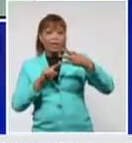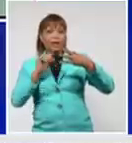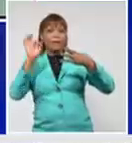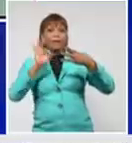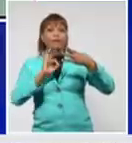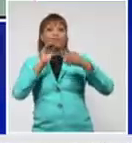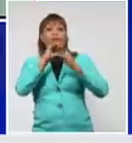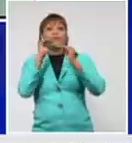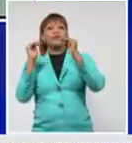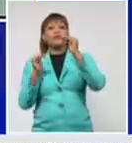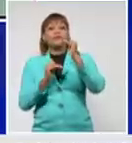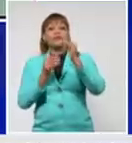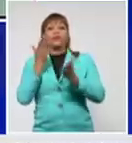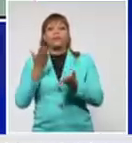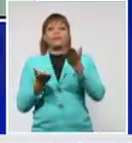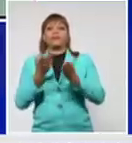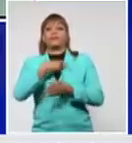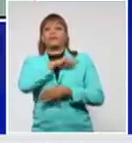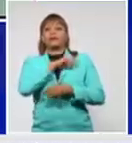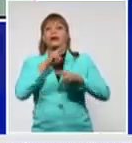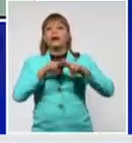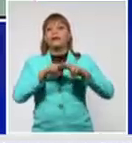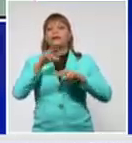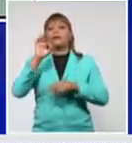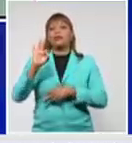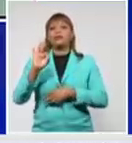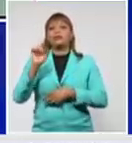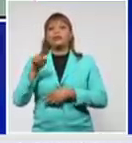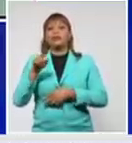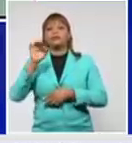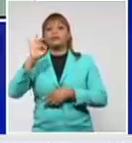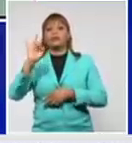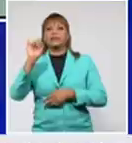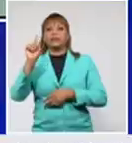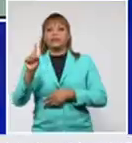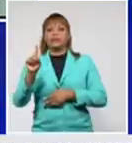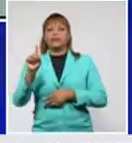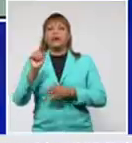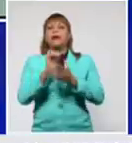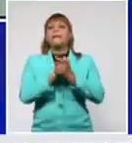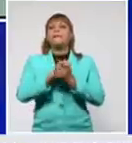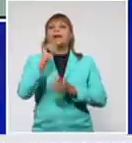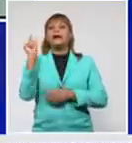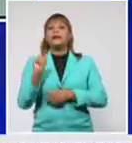inferiores al día de ayer. La Habana con 8,71, Mayabeque con